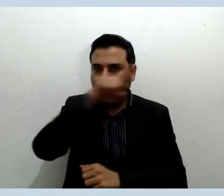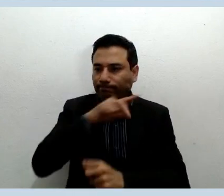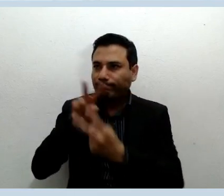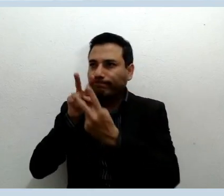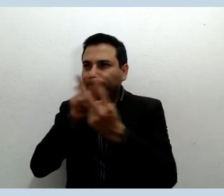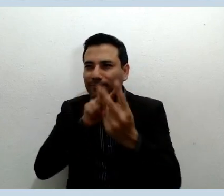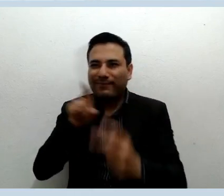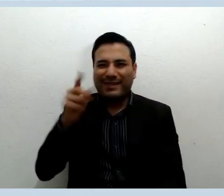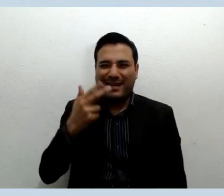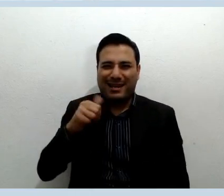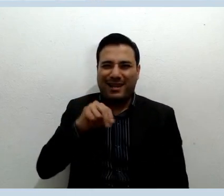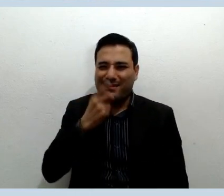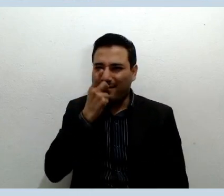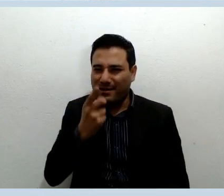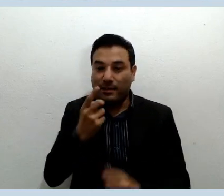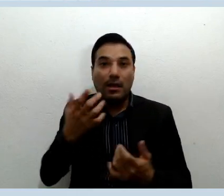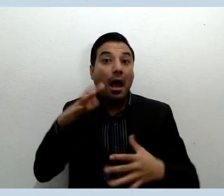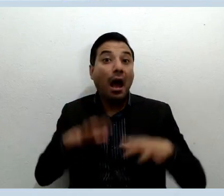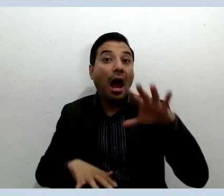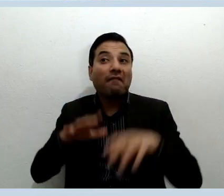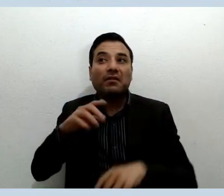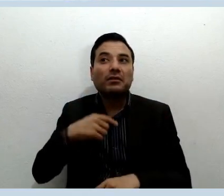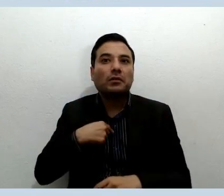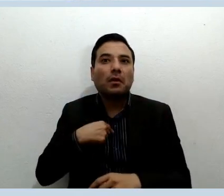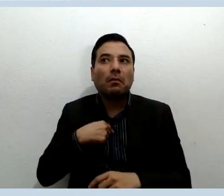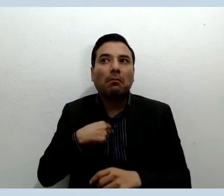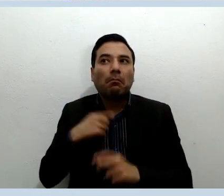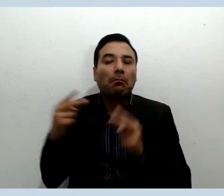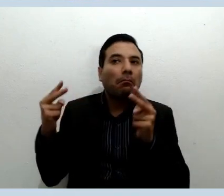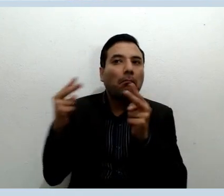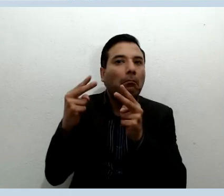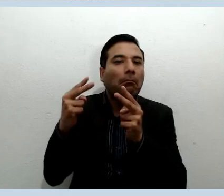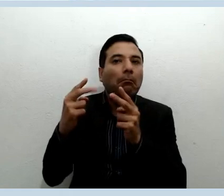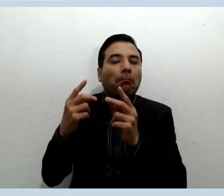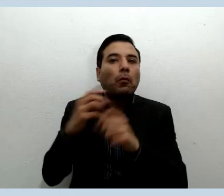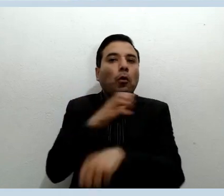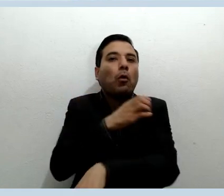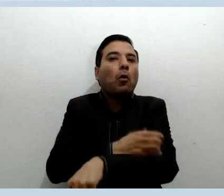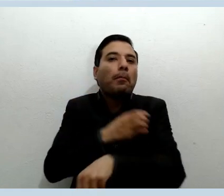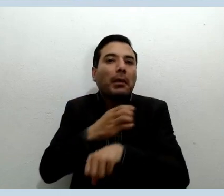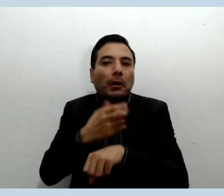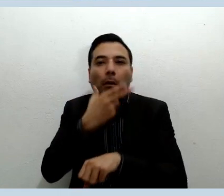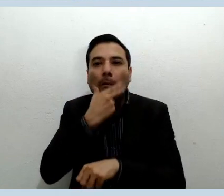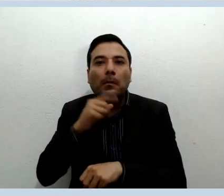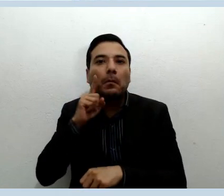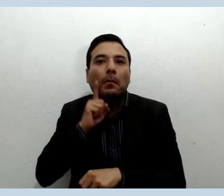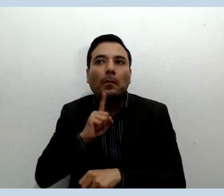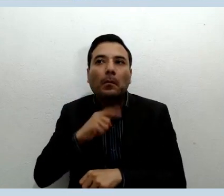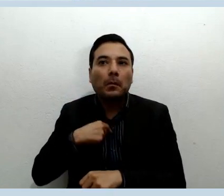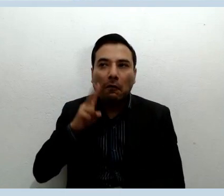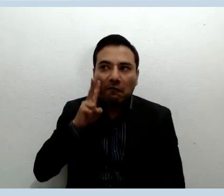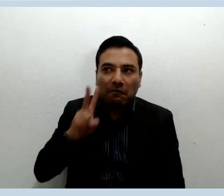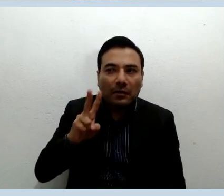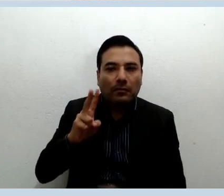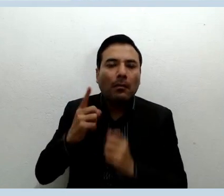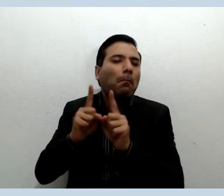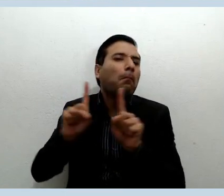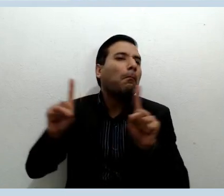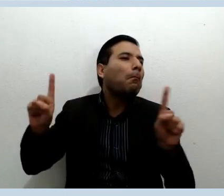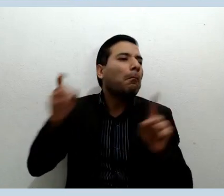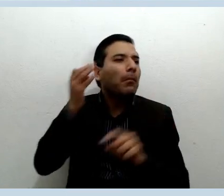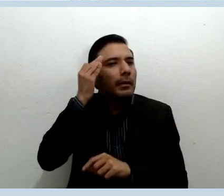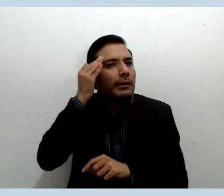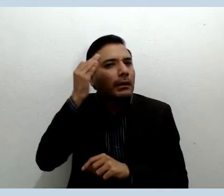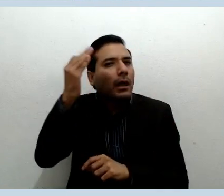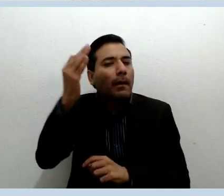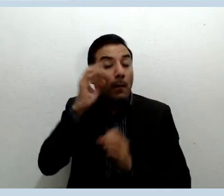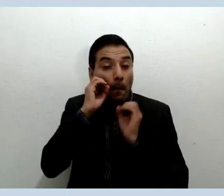cuando nos dejamos de ver qué pasa cuando una deja de ver a su compañera o a su compañero y yo no lo había pensado así pero